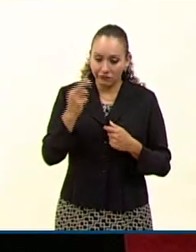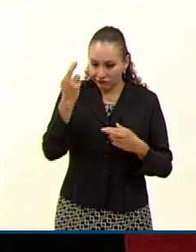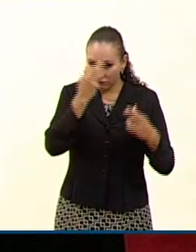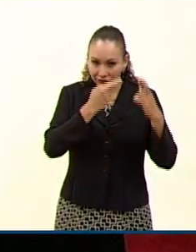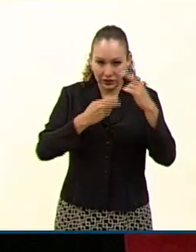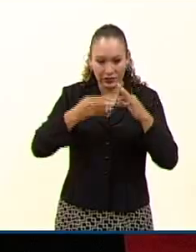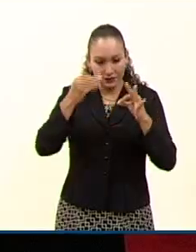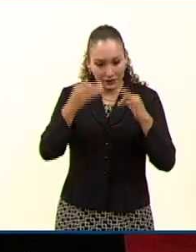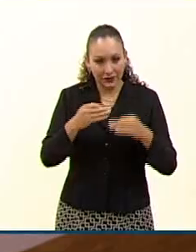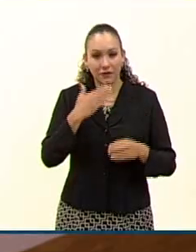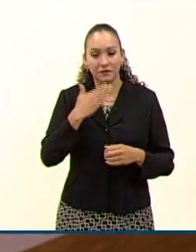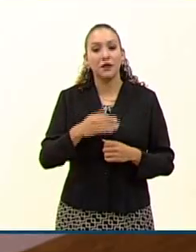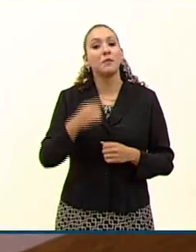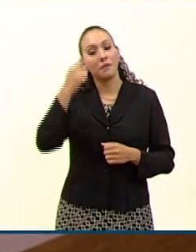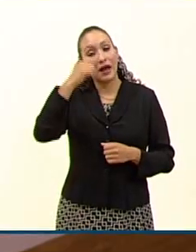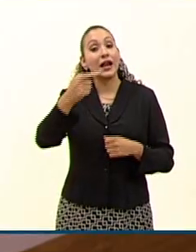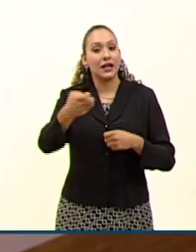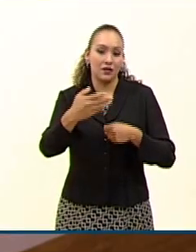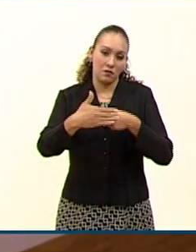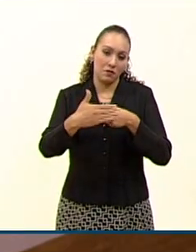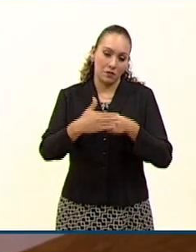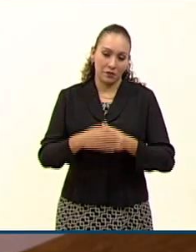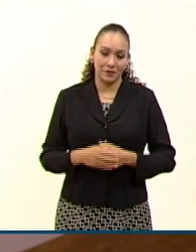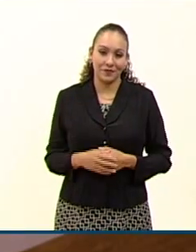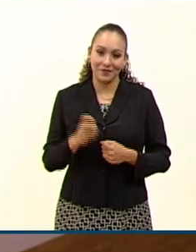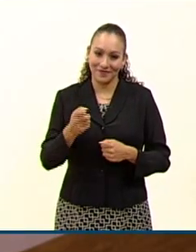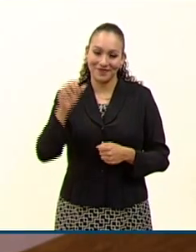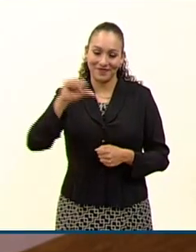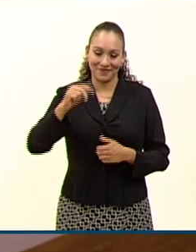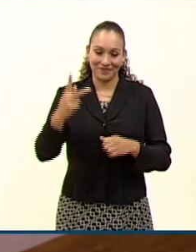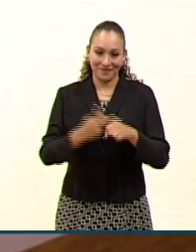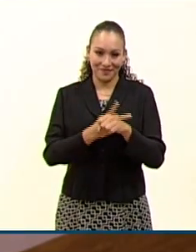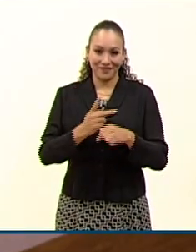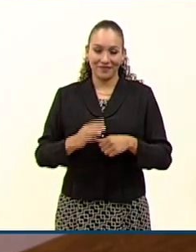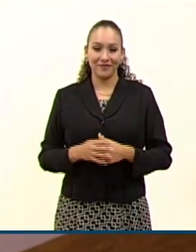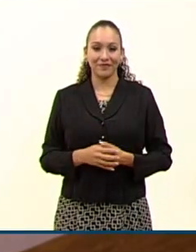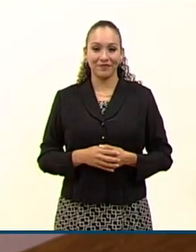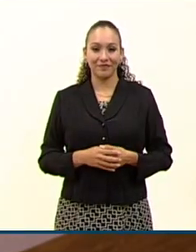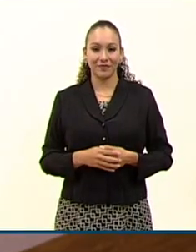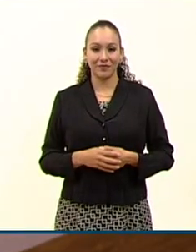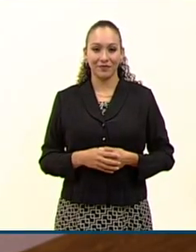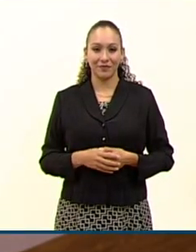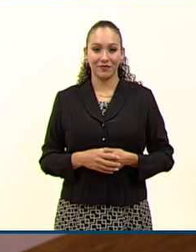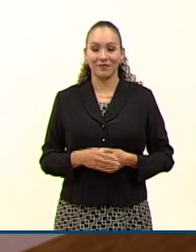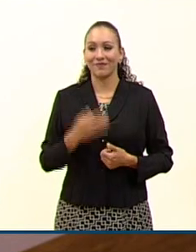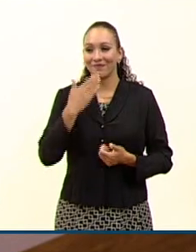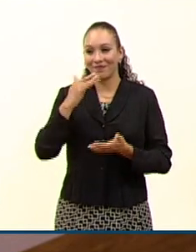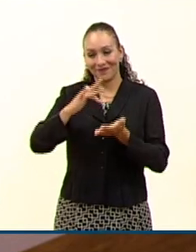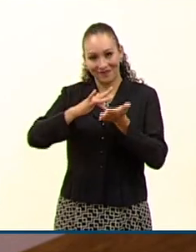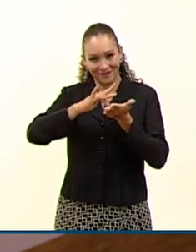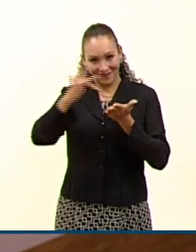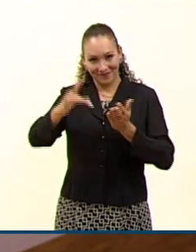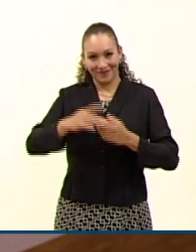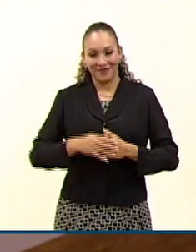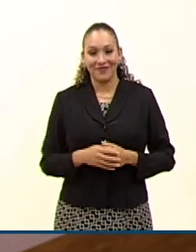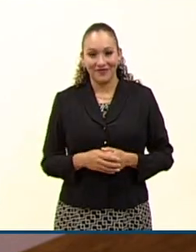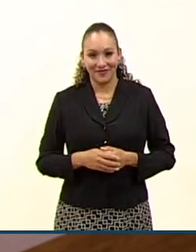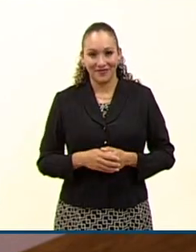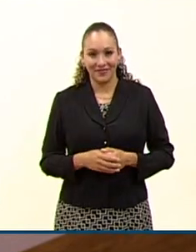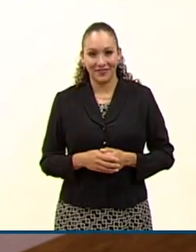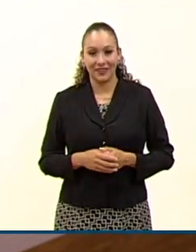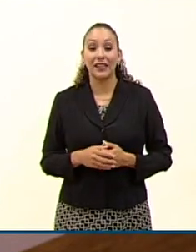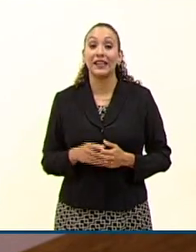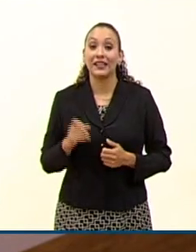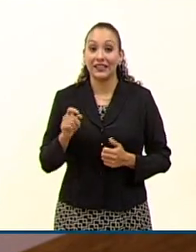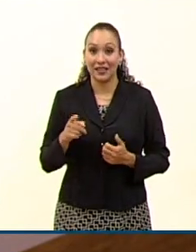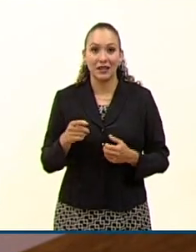también en sesiones próximas. Es lo que sucedió en el Pleno de la Corte. Muchas gracias, Mario, por tu información y por